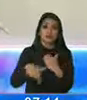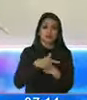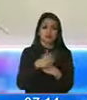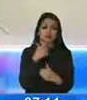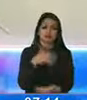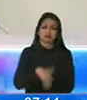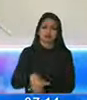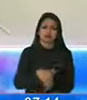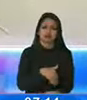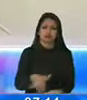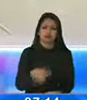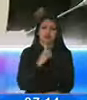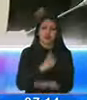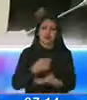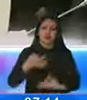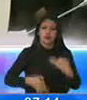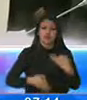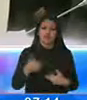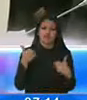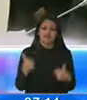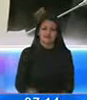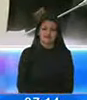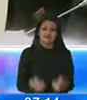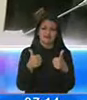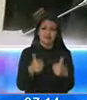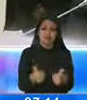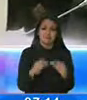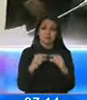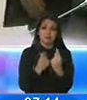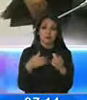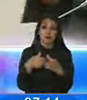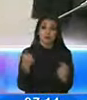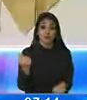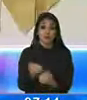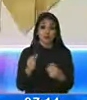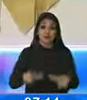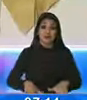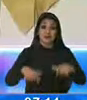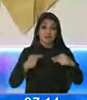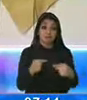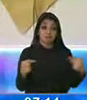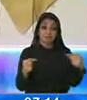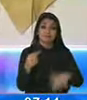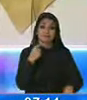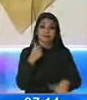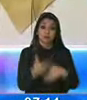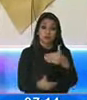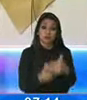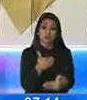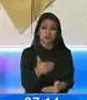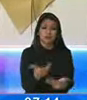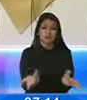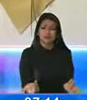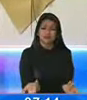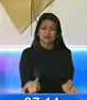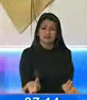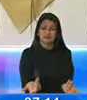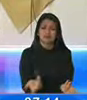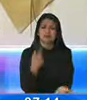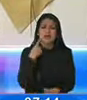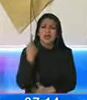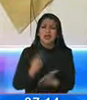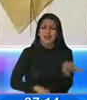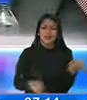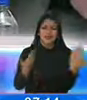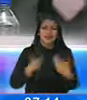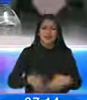escepticismo en torno al futuro de este juicio, pues en el ala morenista y algunos opositores coinciden que el proceso puede ser extemporáneo,